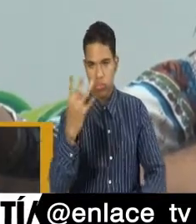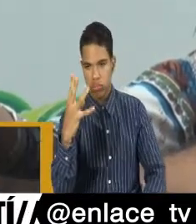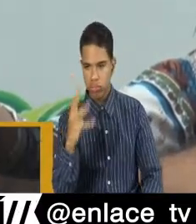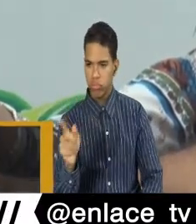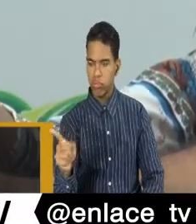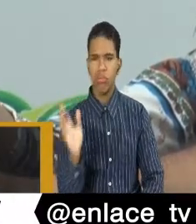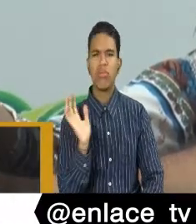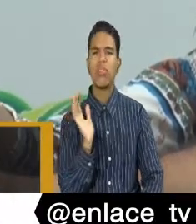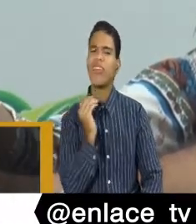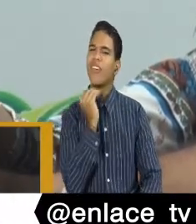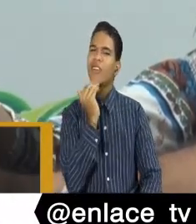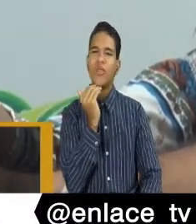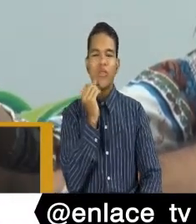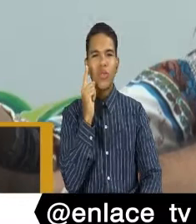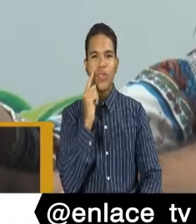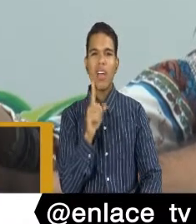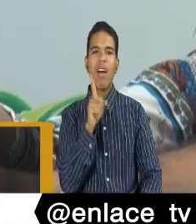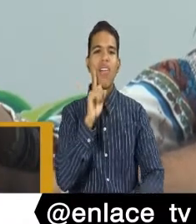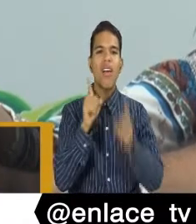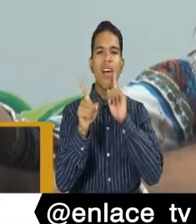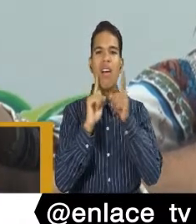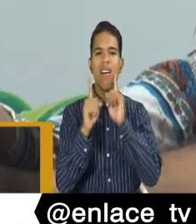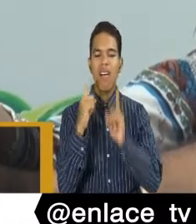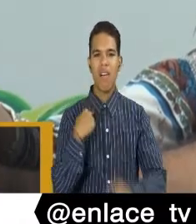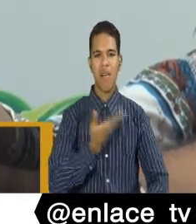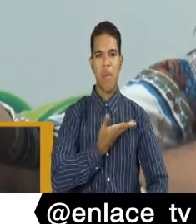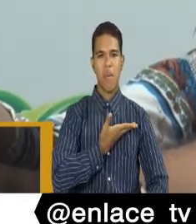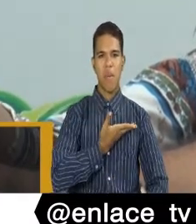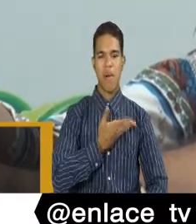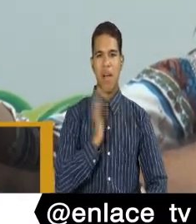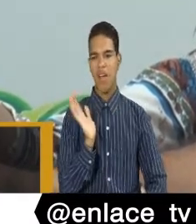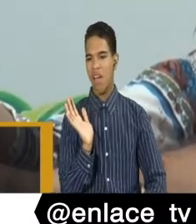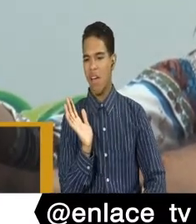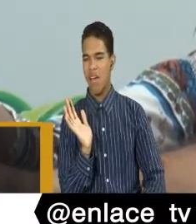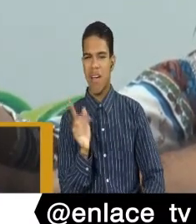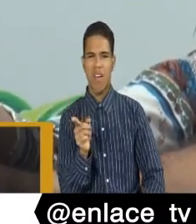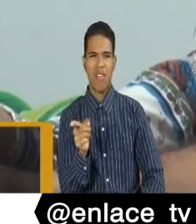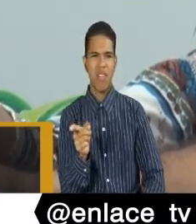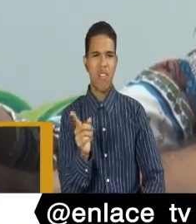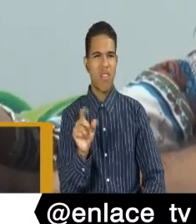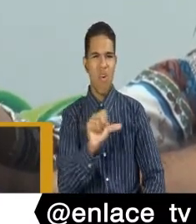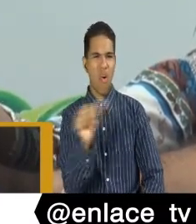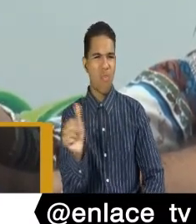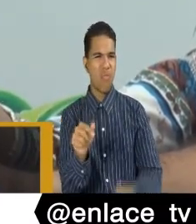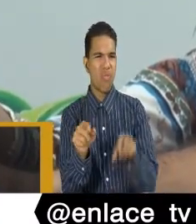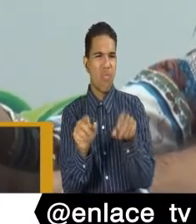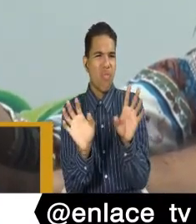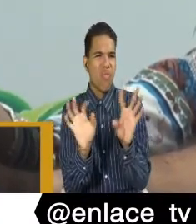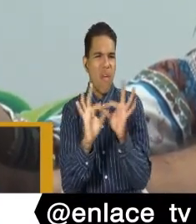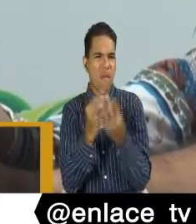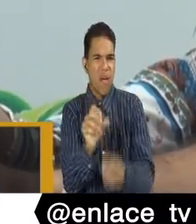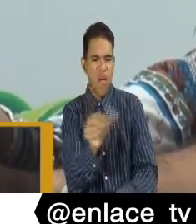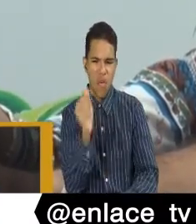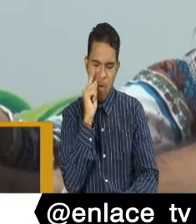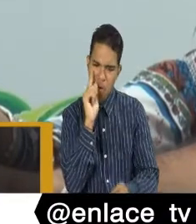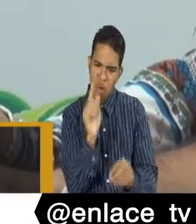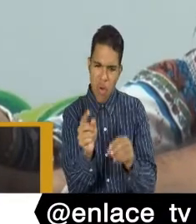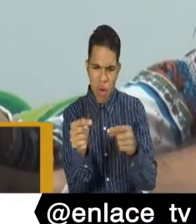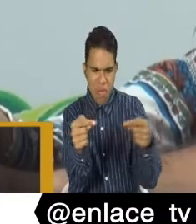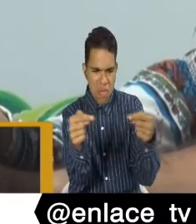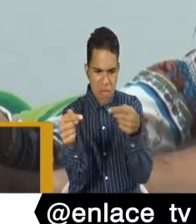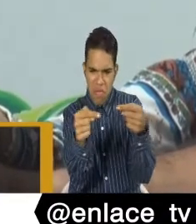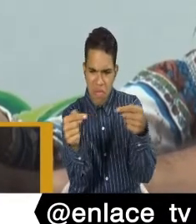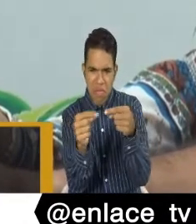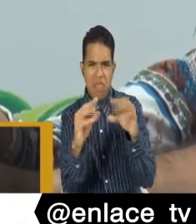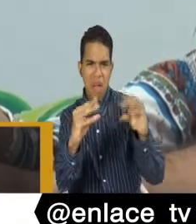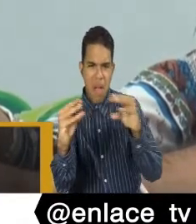en particular, un diálogo que tenía pues su progenitora con otro familiar, se entera pues de una noticia a la cual pues